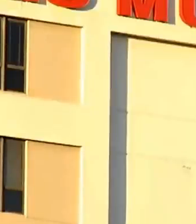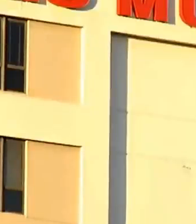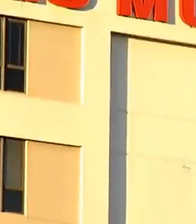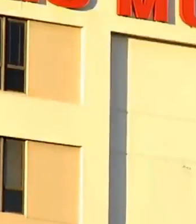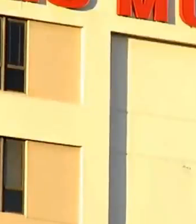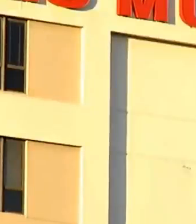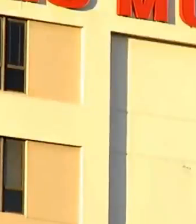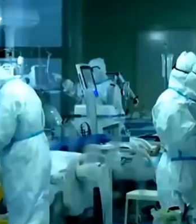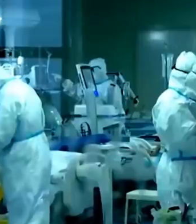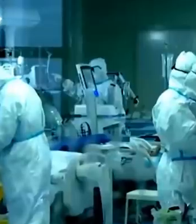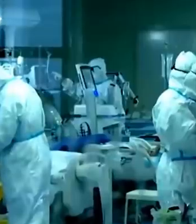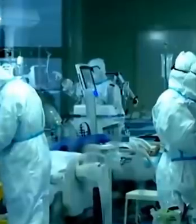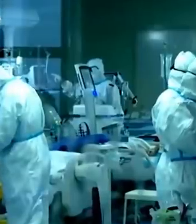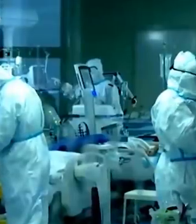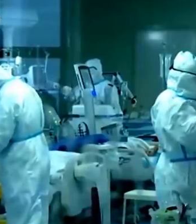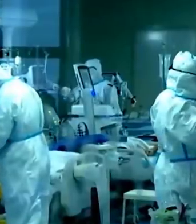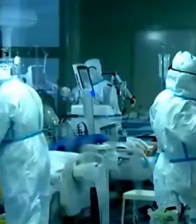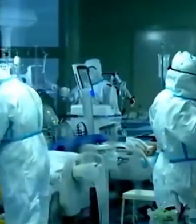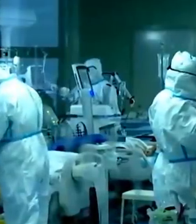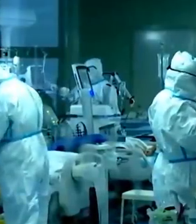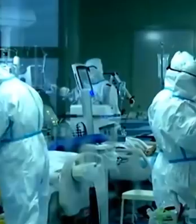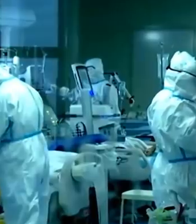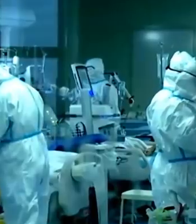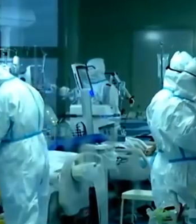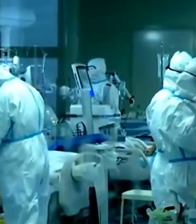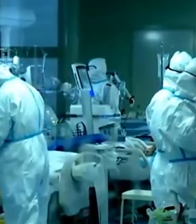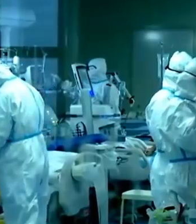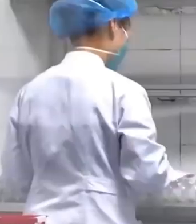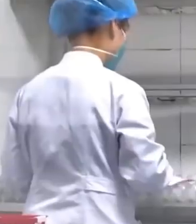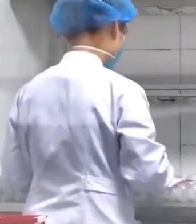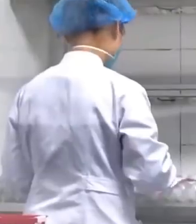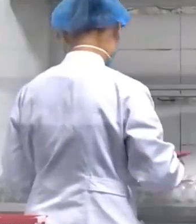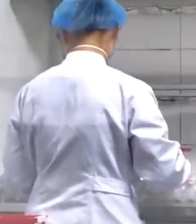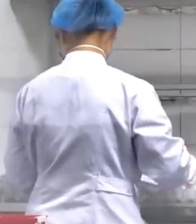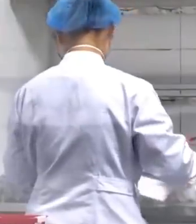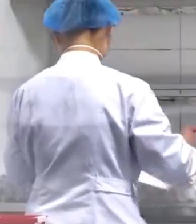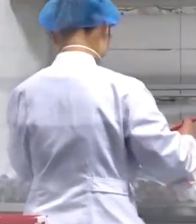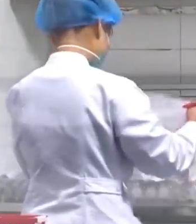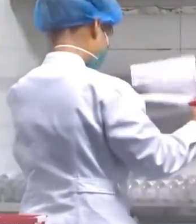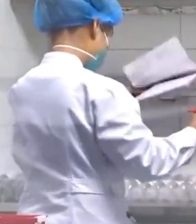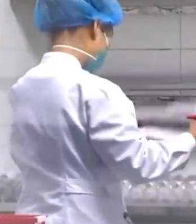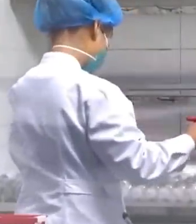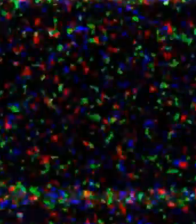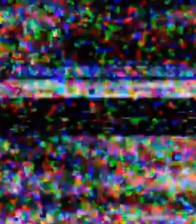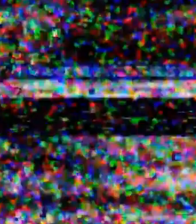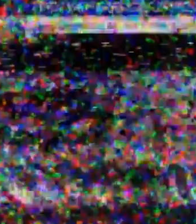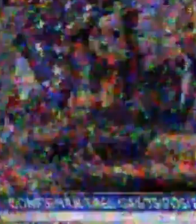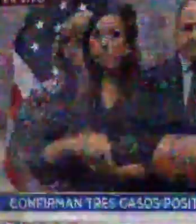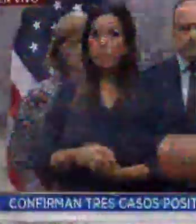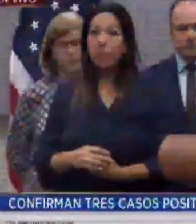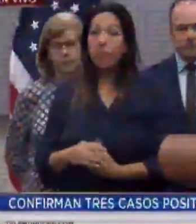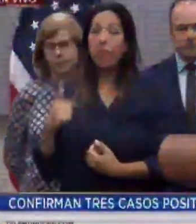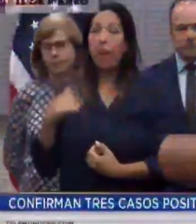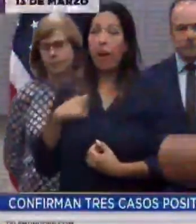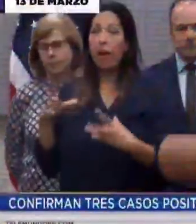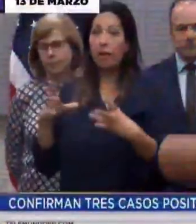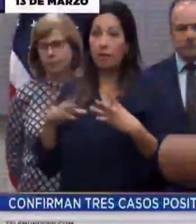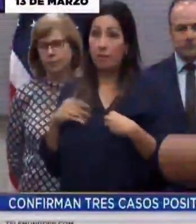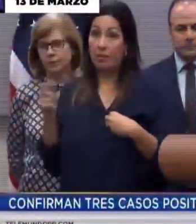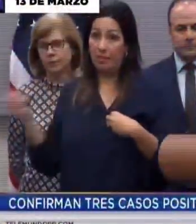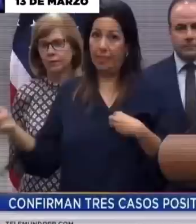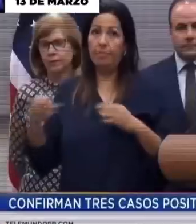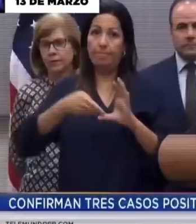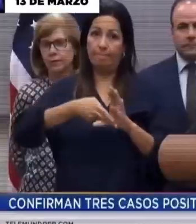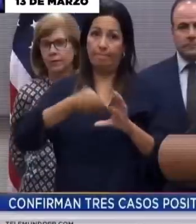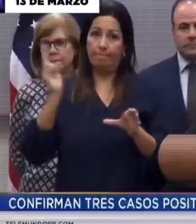primeros casos de coronavirus en la isla. La turista italiana, su esposo y el paciente del doctor Cabanillas. He aceptado la